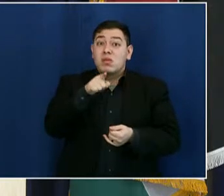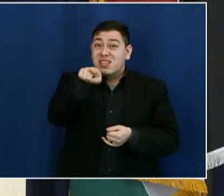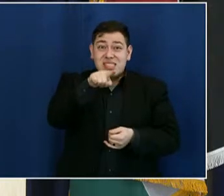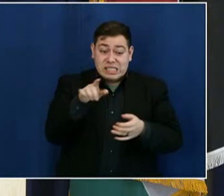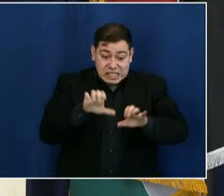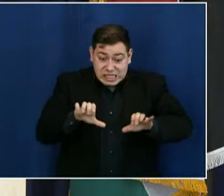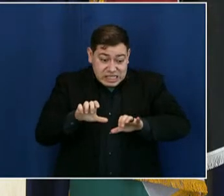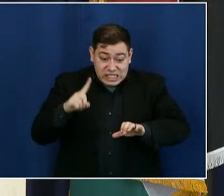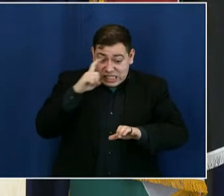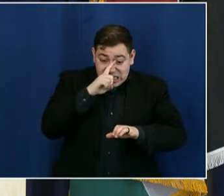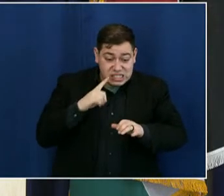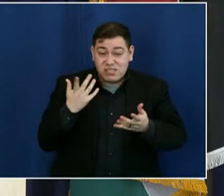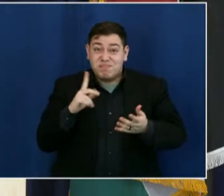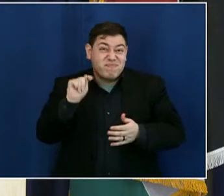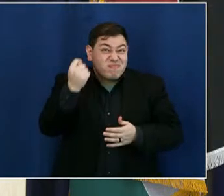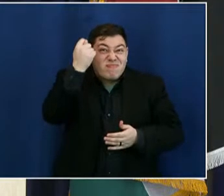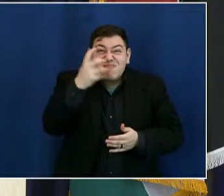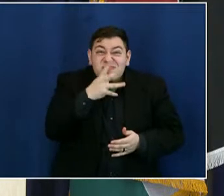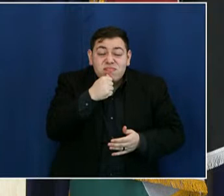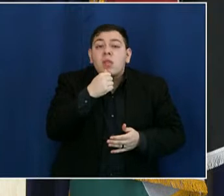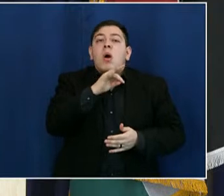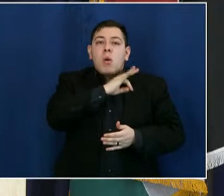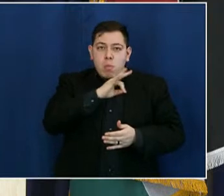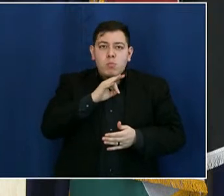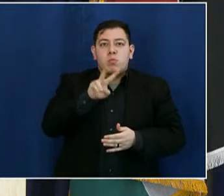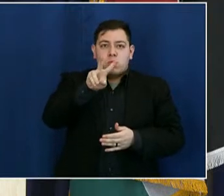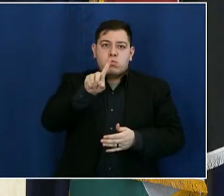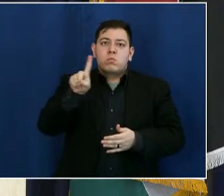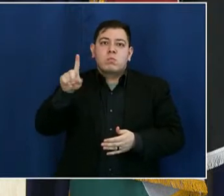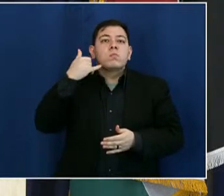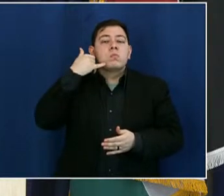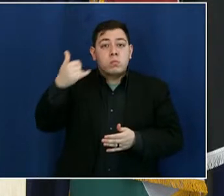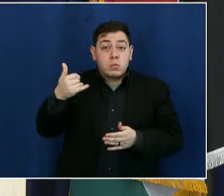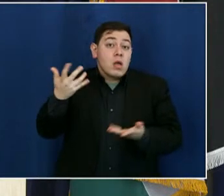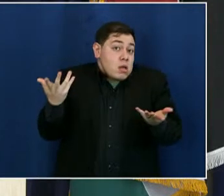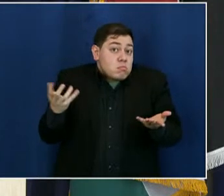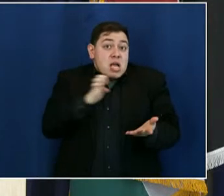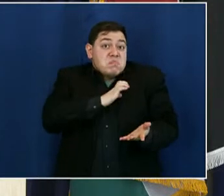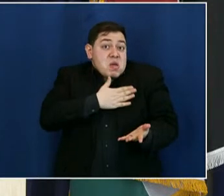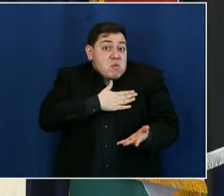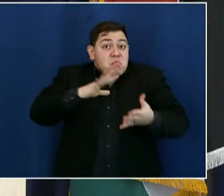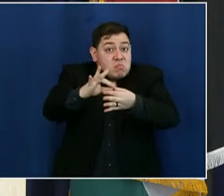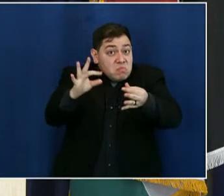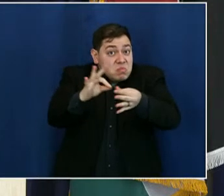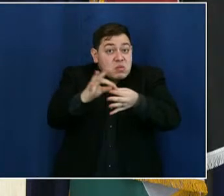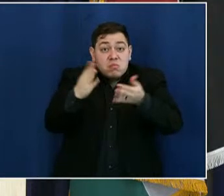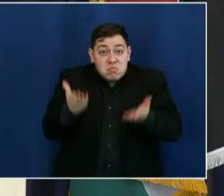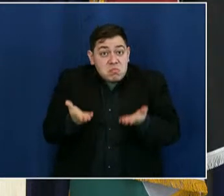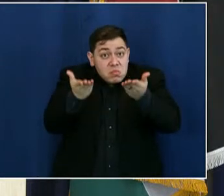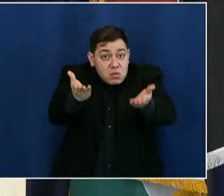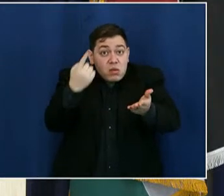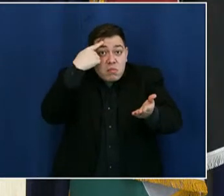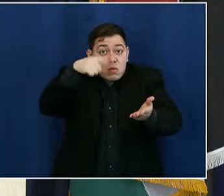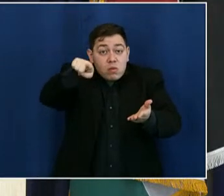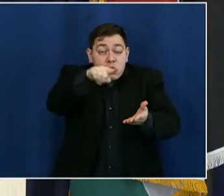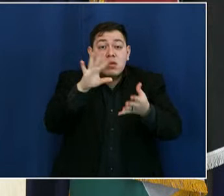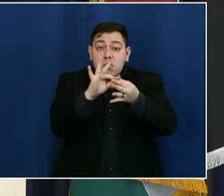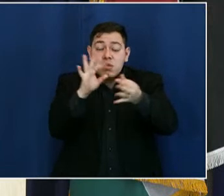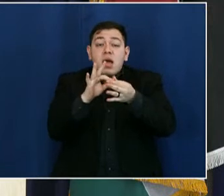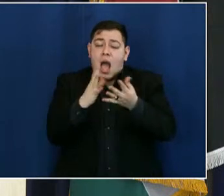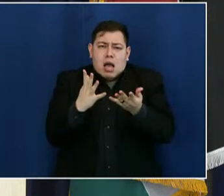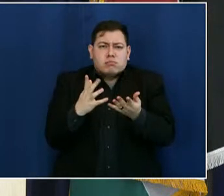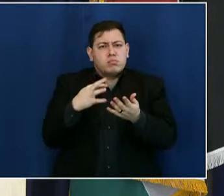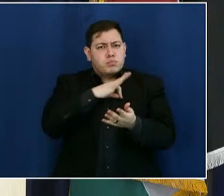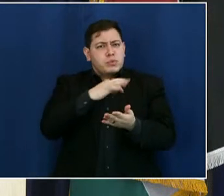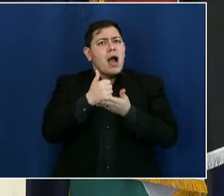es, pues primeramente, darle información en español, en su idioma y más que nada, pues que la gente sepa que la vacuna es segura, que es confidencial.